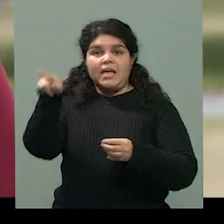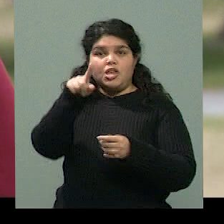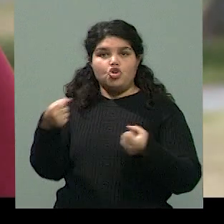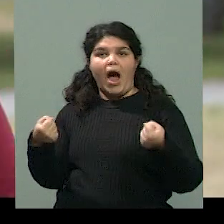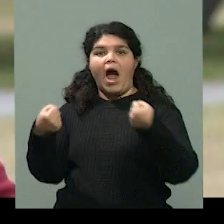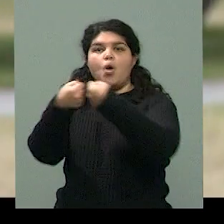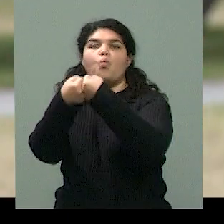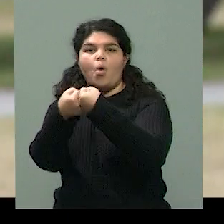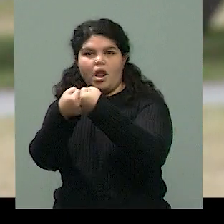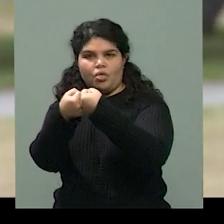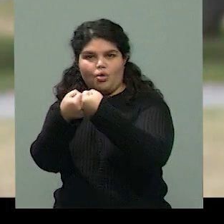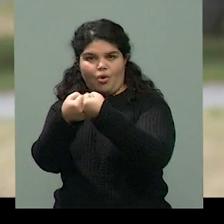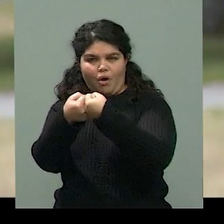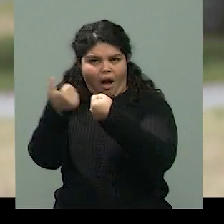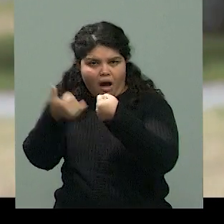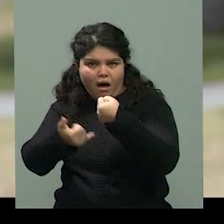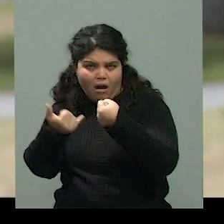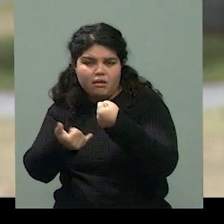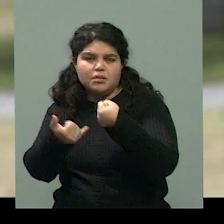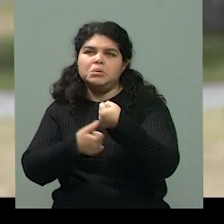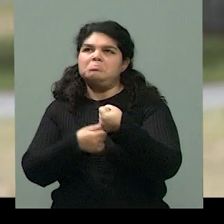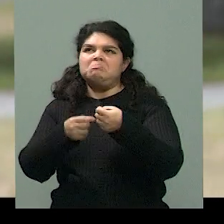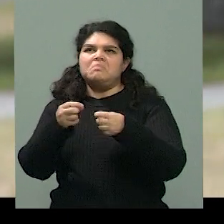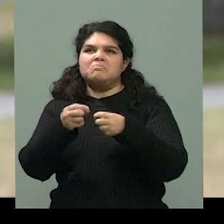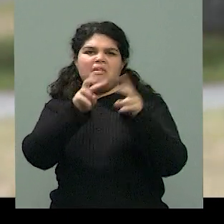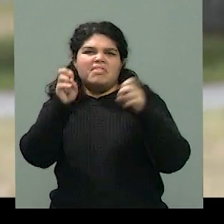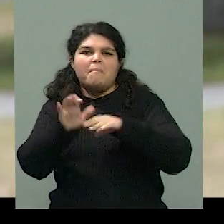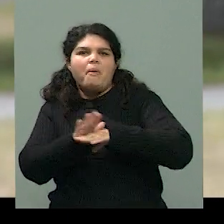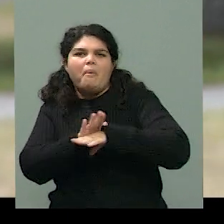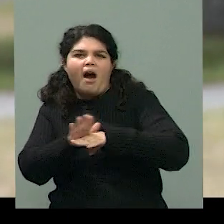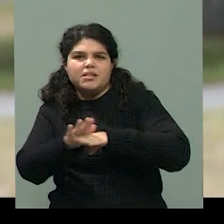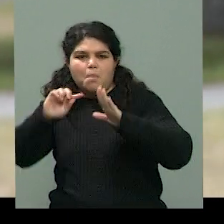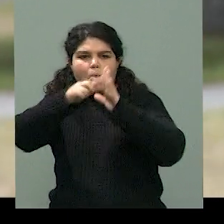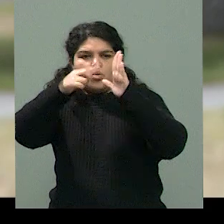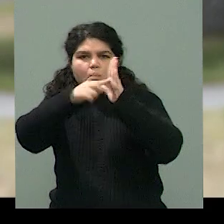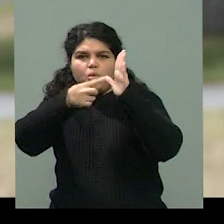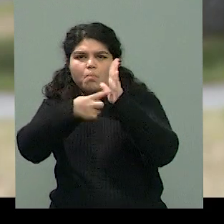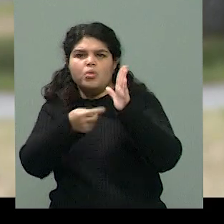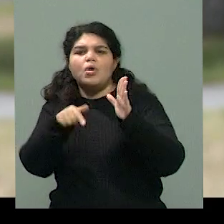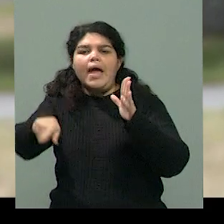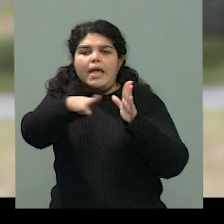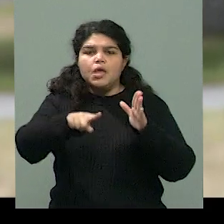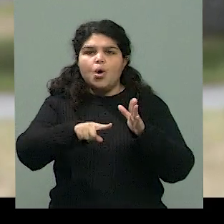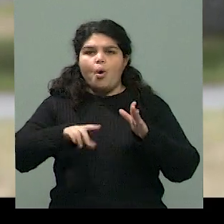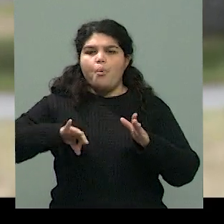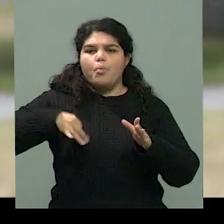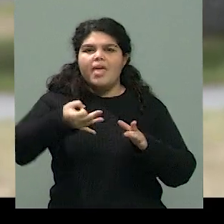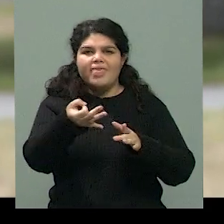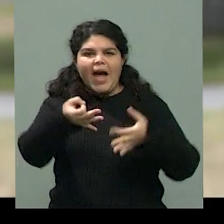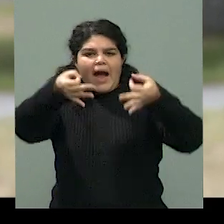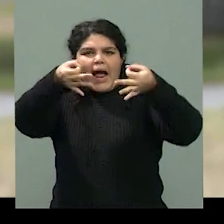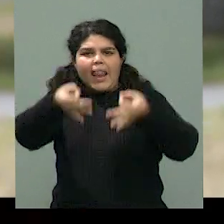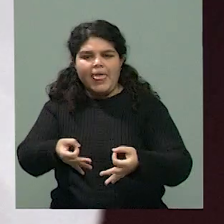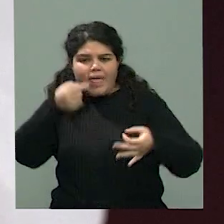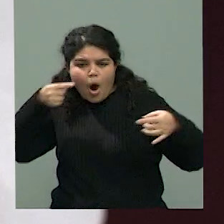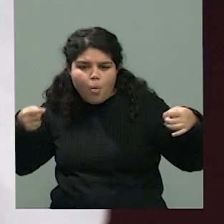común sobre cuestiones básicas, ¿no? Y que tiene que ver con la calidad de vida, que yo creo que a eso apunta la sociedad argentina un